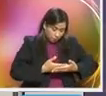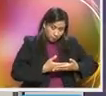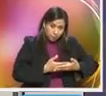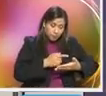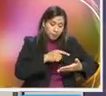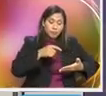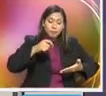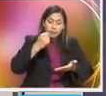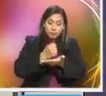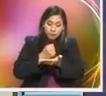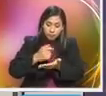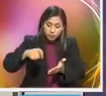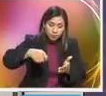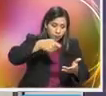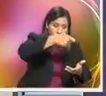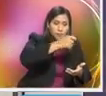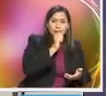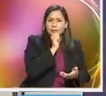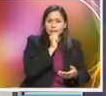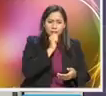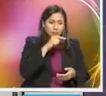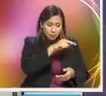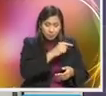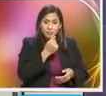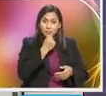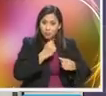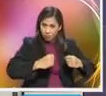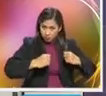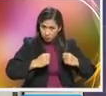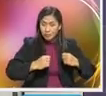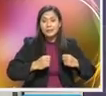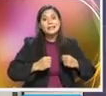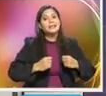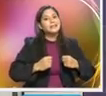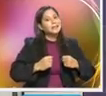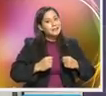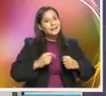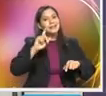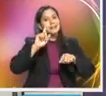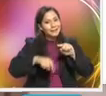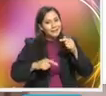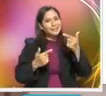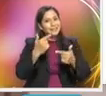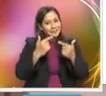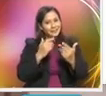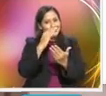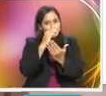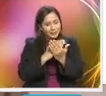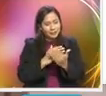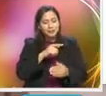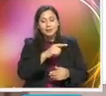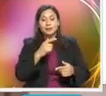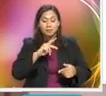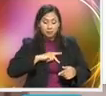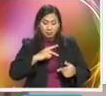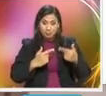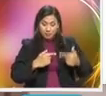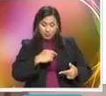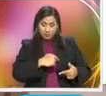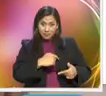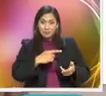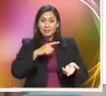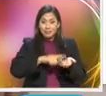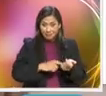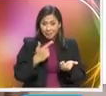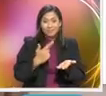empezado papillas y está ya con obesidad, tenemos que restringir la cantidad de leche porque probablemente tu leche materna tiene